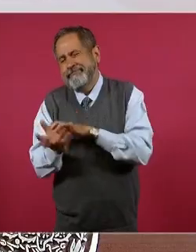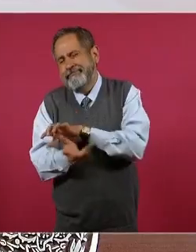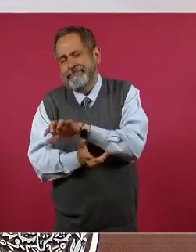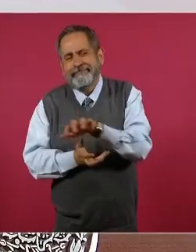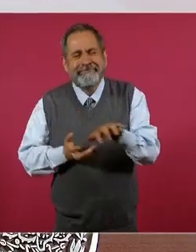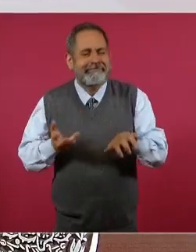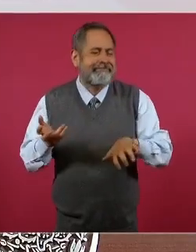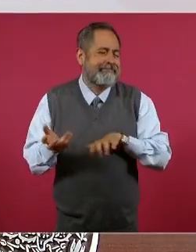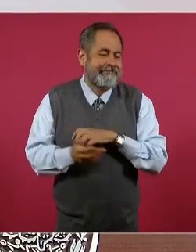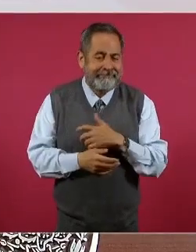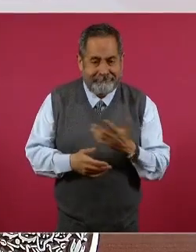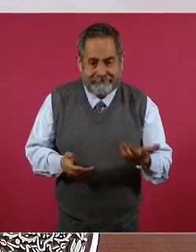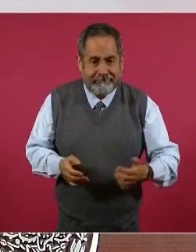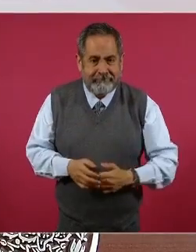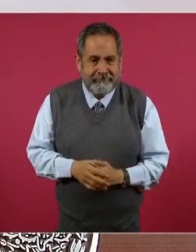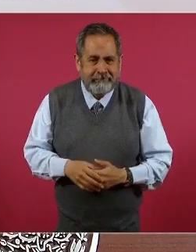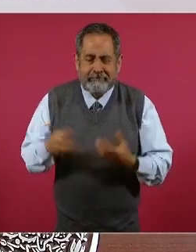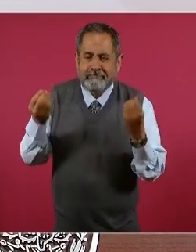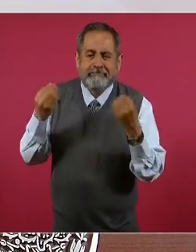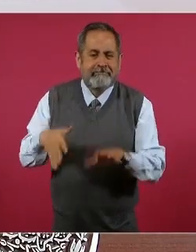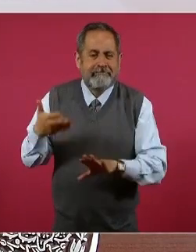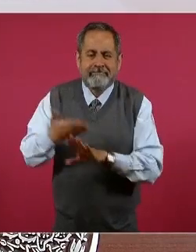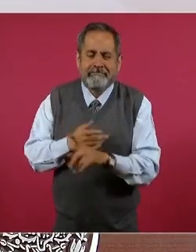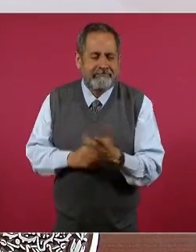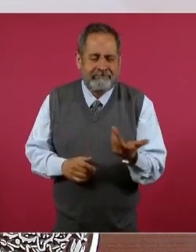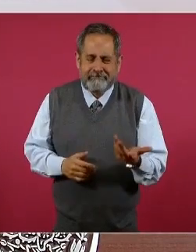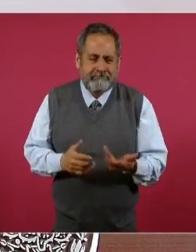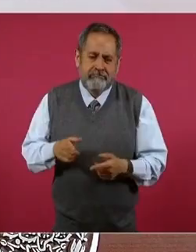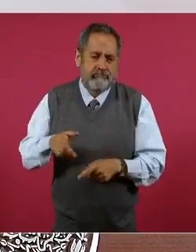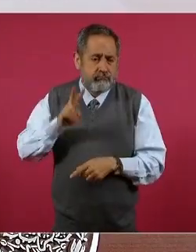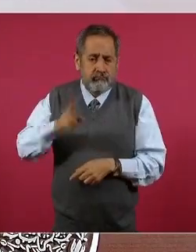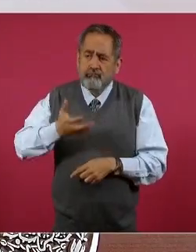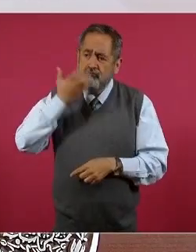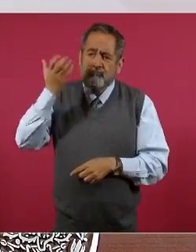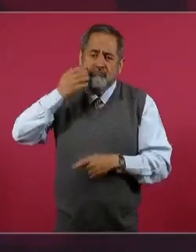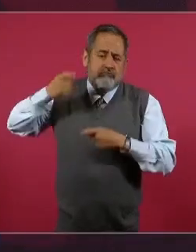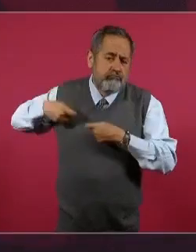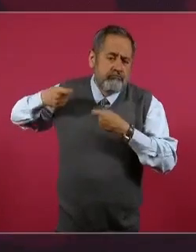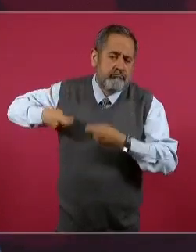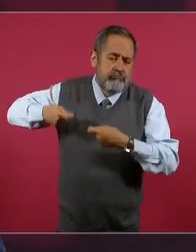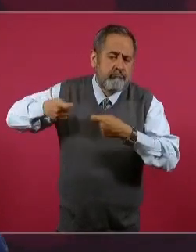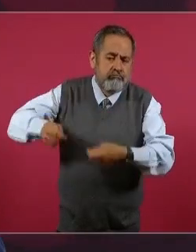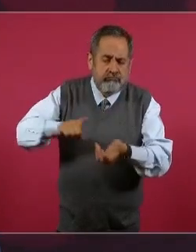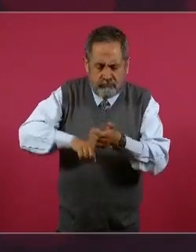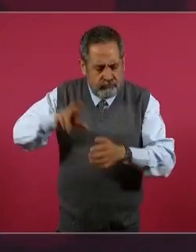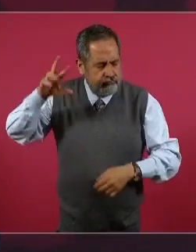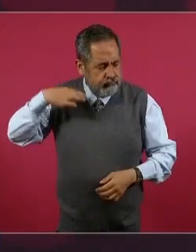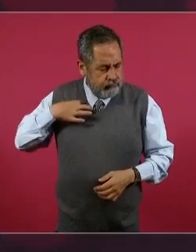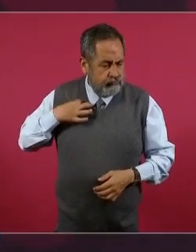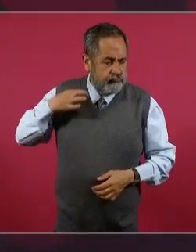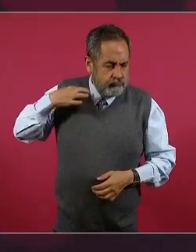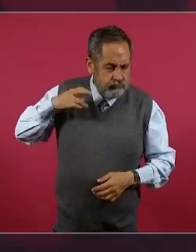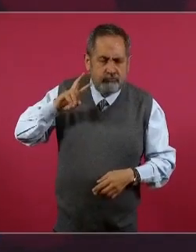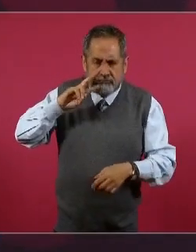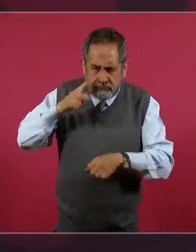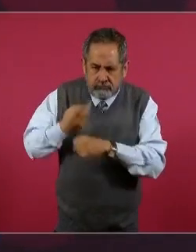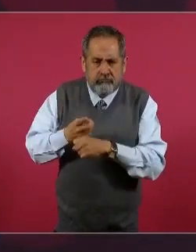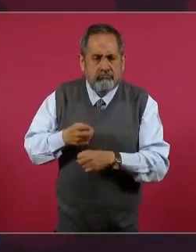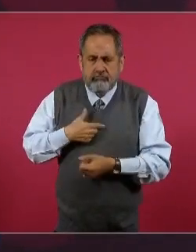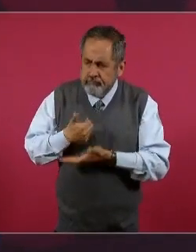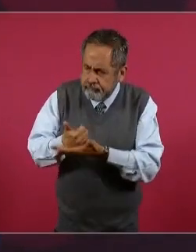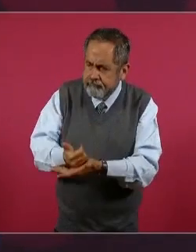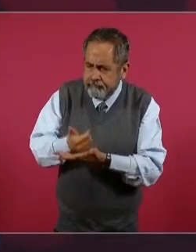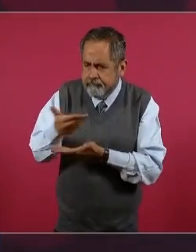se afecta al sistema tradicional de organización